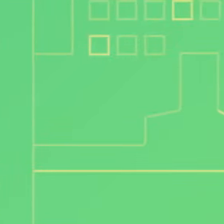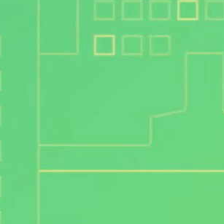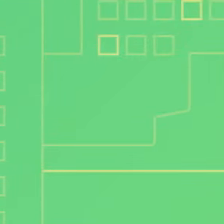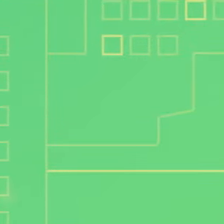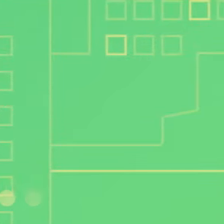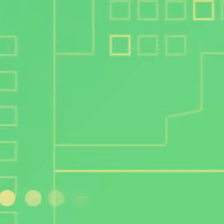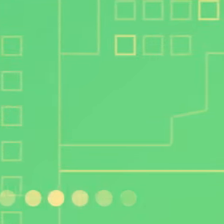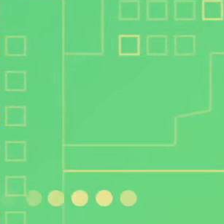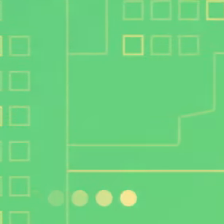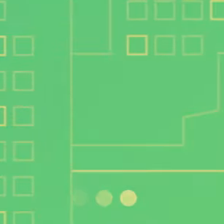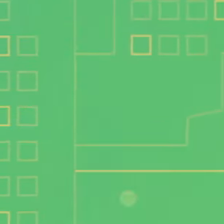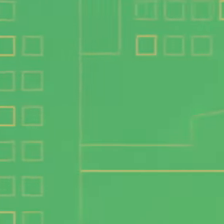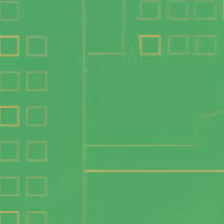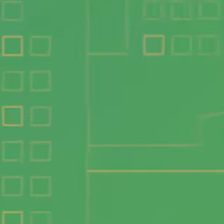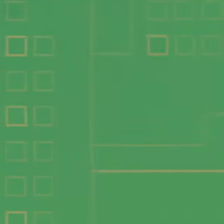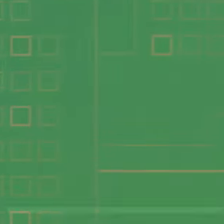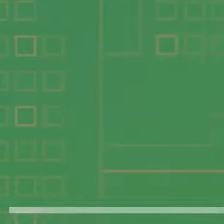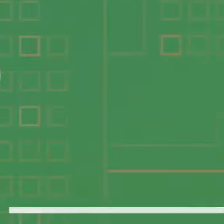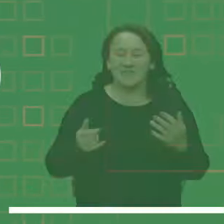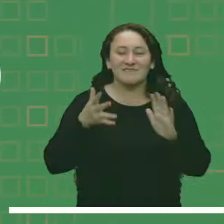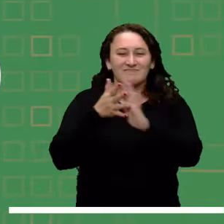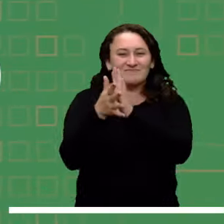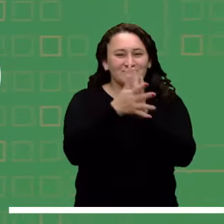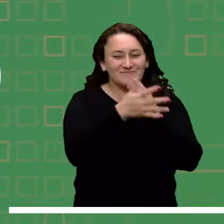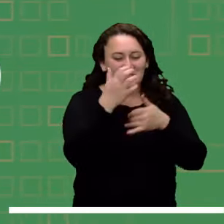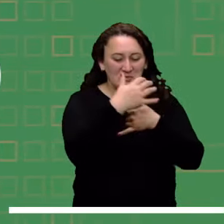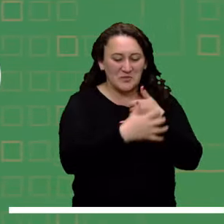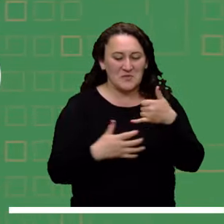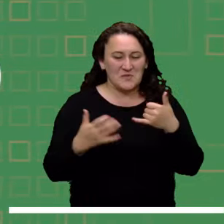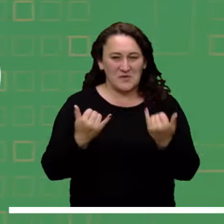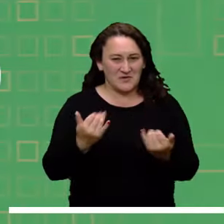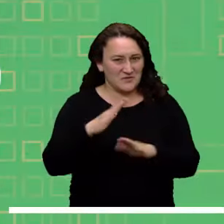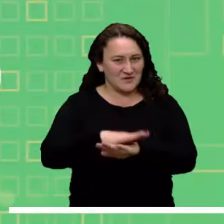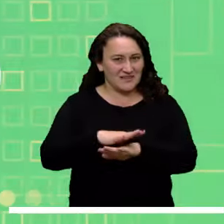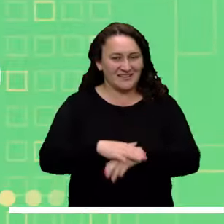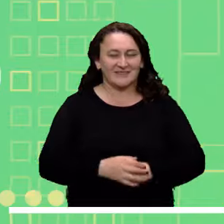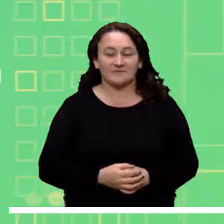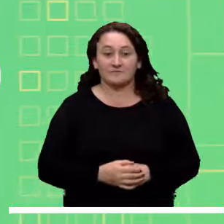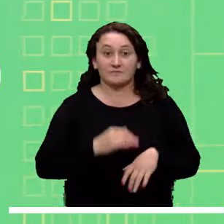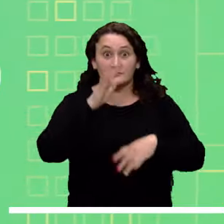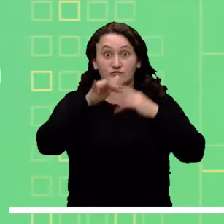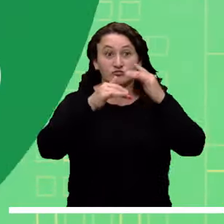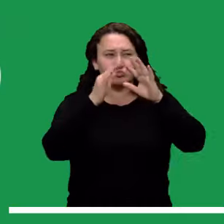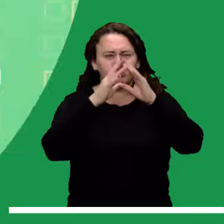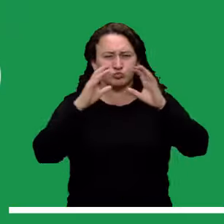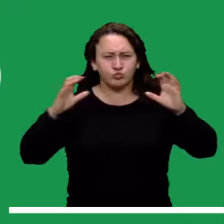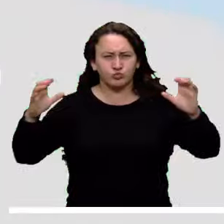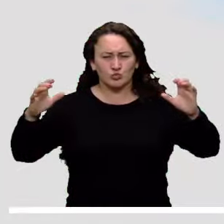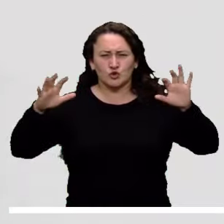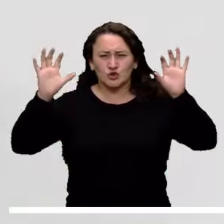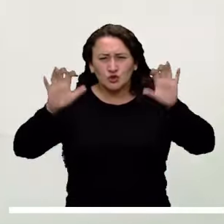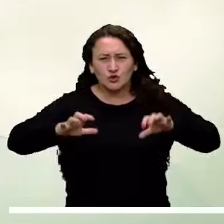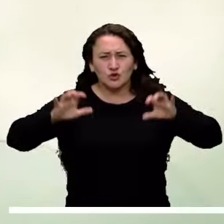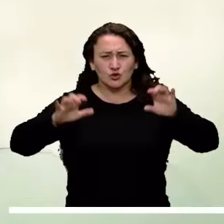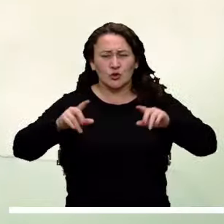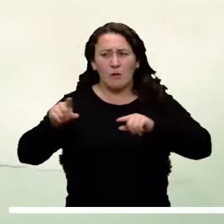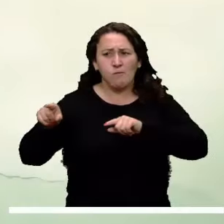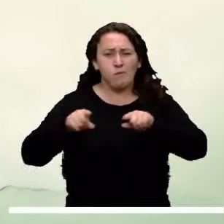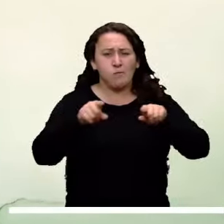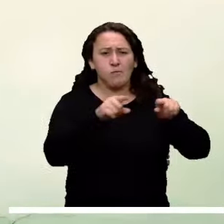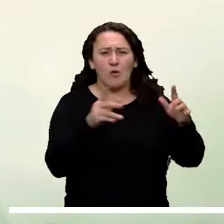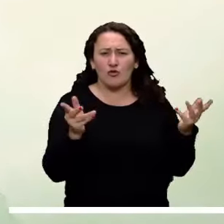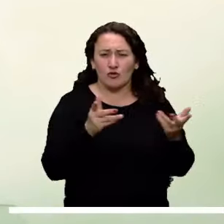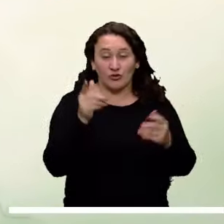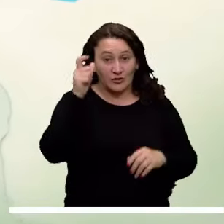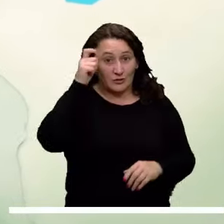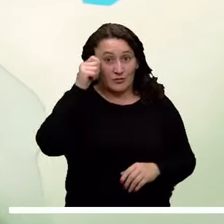Bienvenidos al recorrido meteorológico por las diferentes regiones del país para la tarde de hoy. El cielo